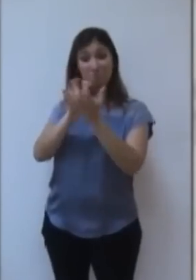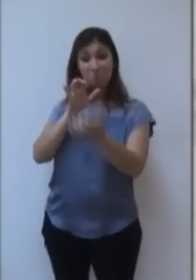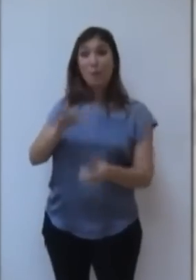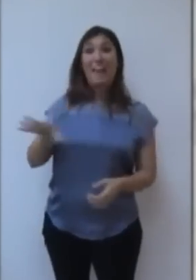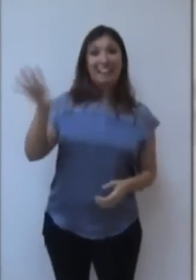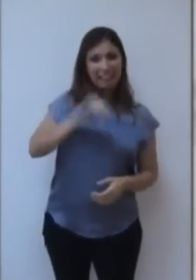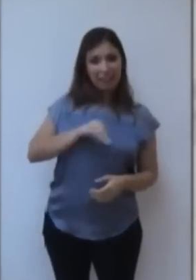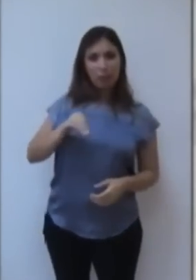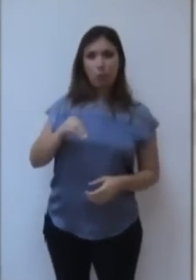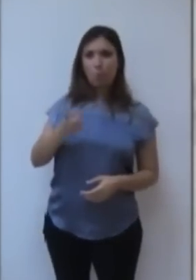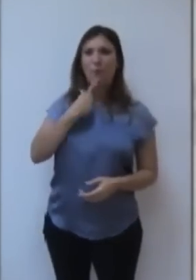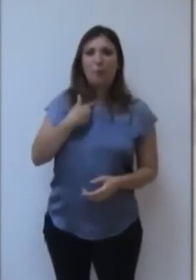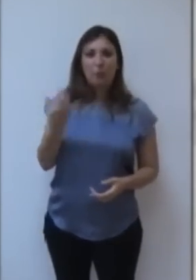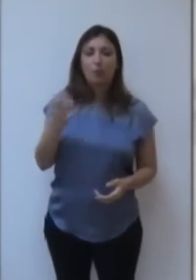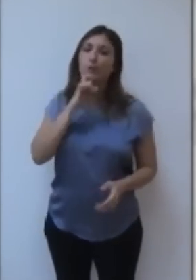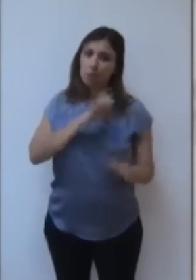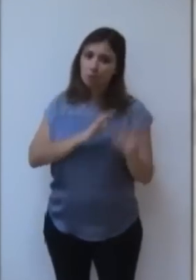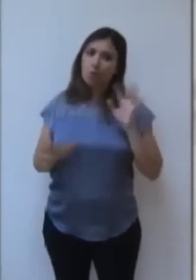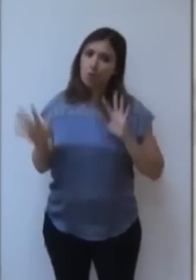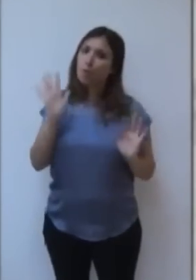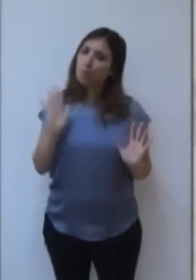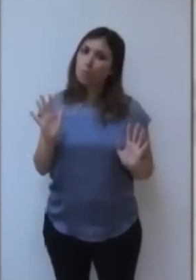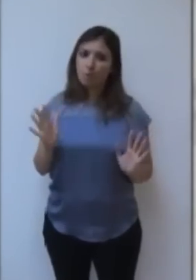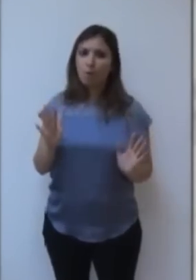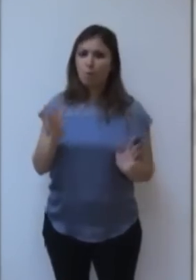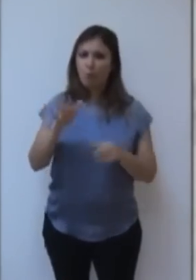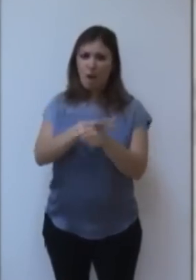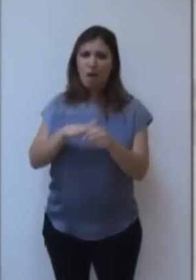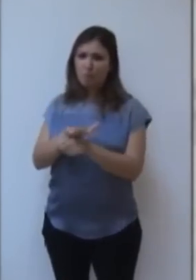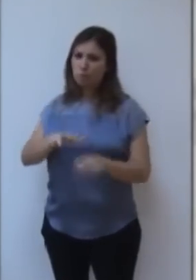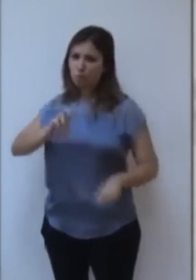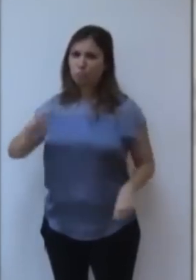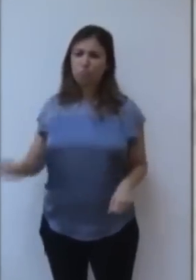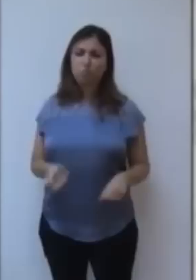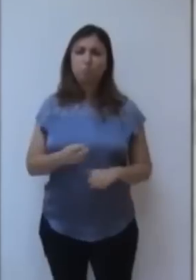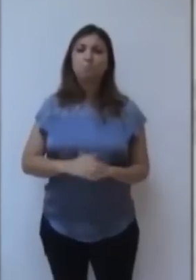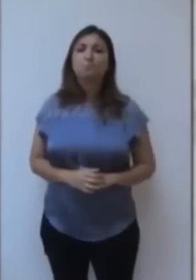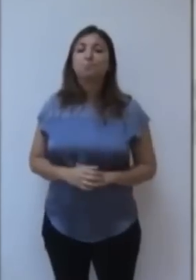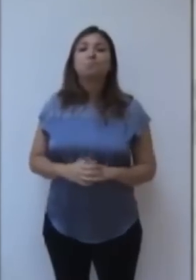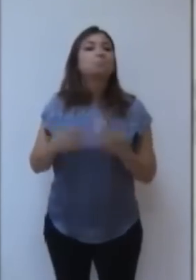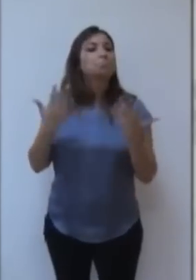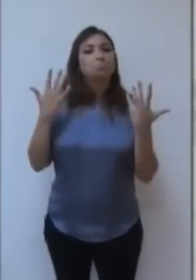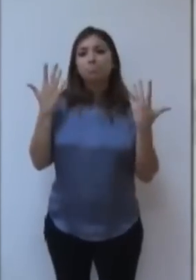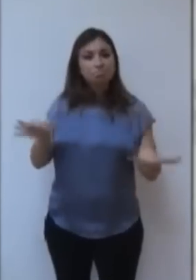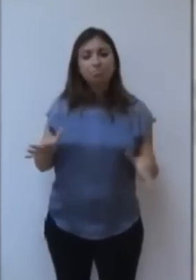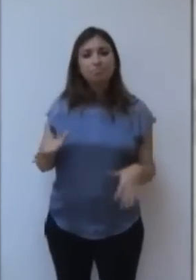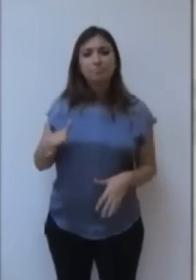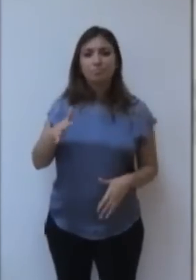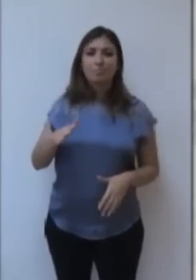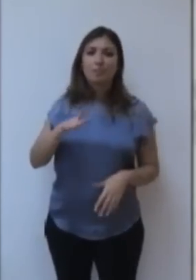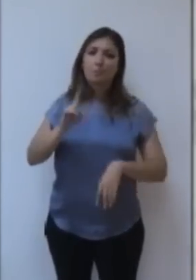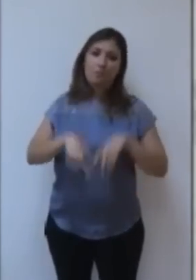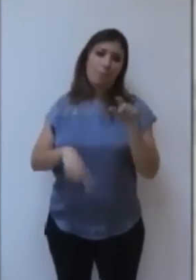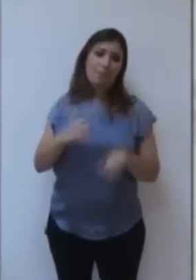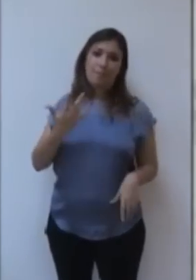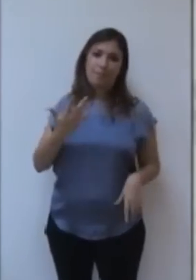parte cognitiva es compleja en muchos ámbitos, ¿no? De todas maneras, esto depende mucho de las